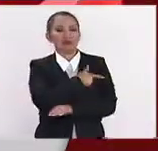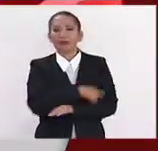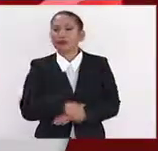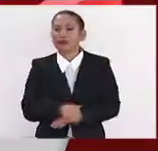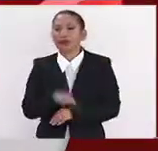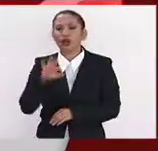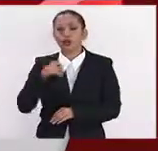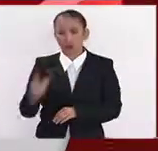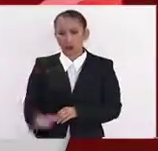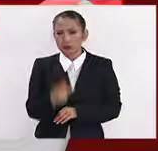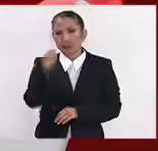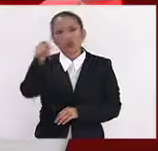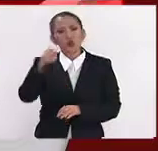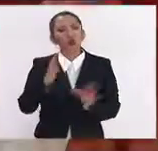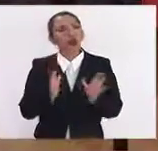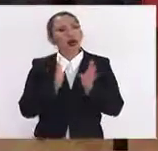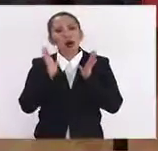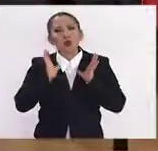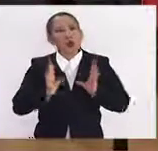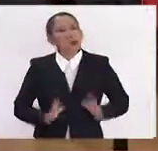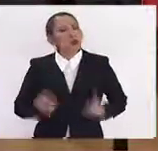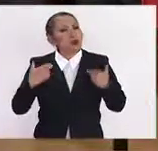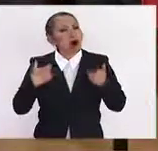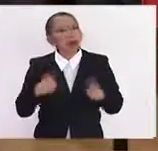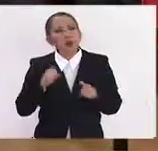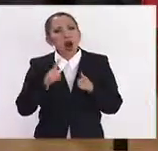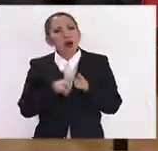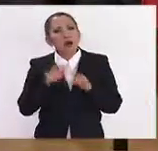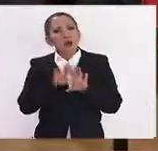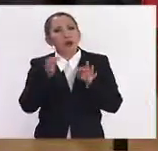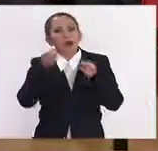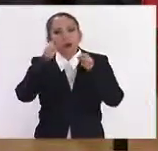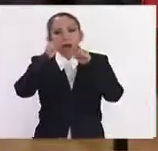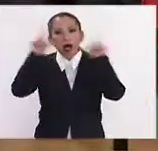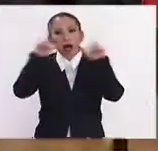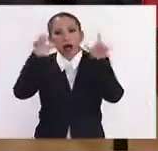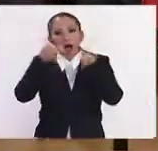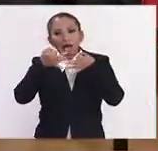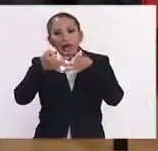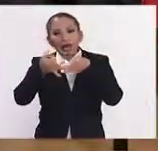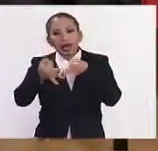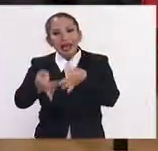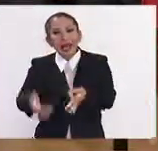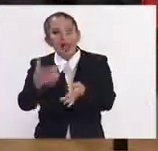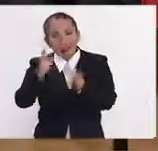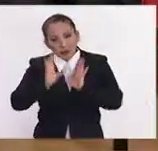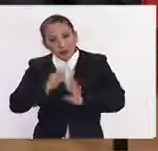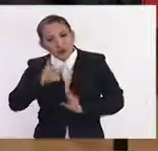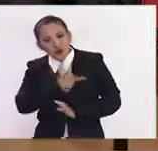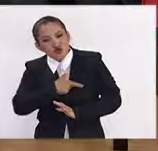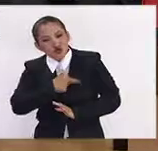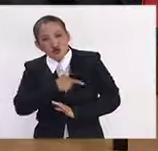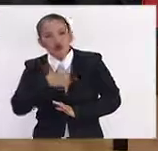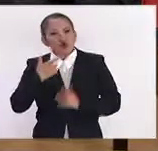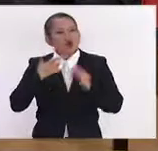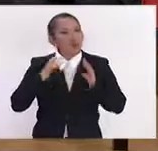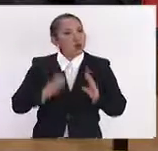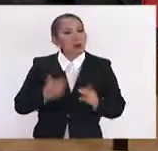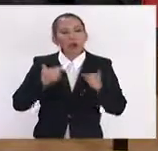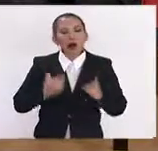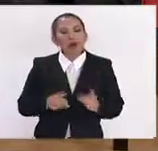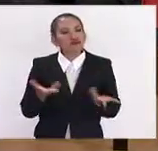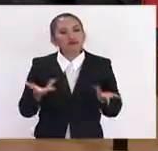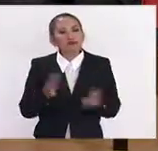¿qué te sorprende del cuerpo humano? Porque hay algo que te debe de motivar precisamente a plasmar ese cuerpo